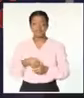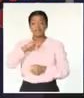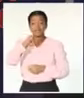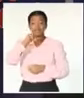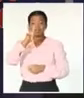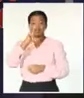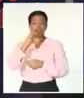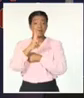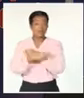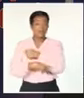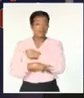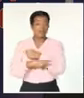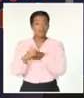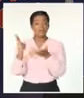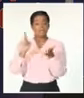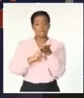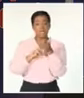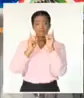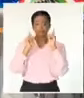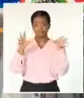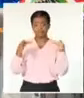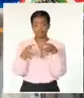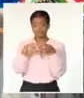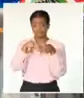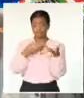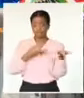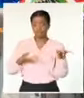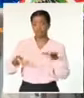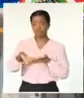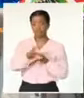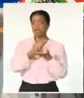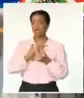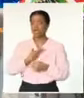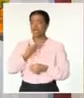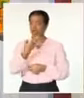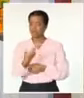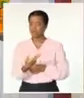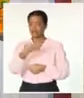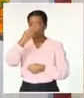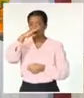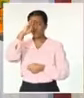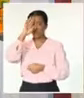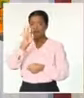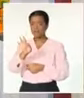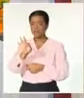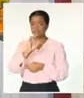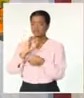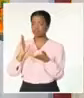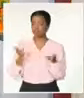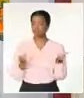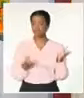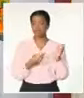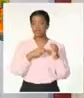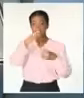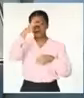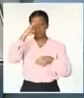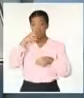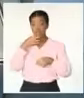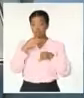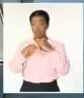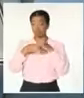componen la ALADI, Mecanismo de Integración Regional, y respondieron a la convocatoria cubana. México, por ejemplo, acude con una veintena de